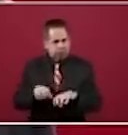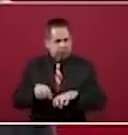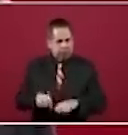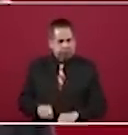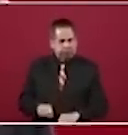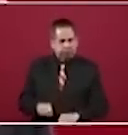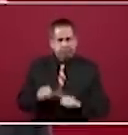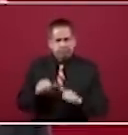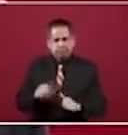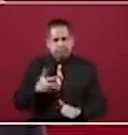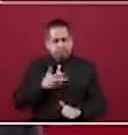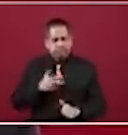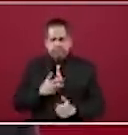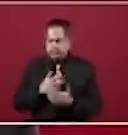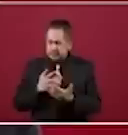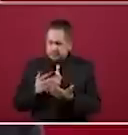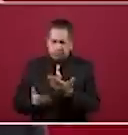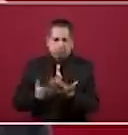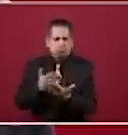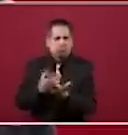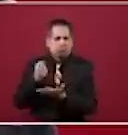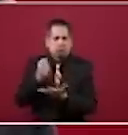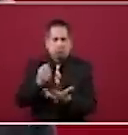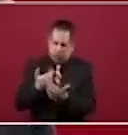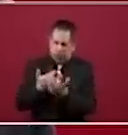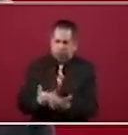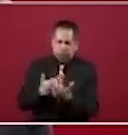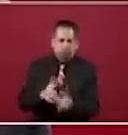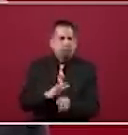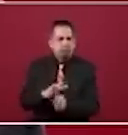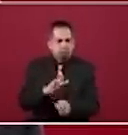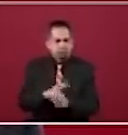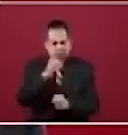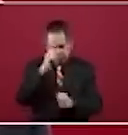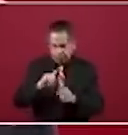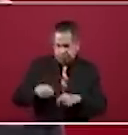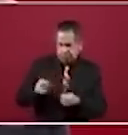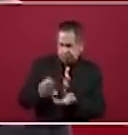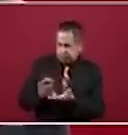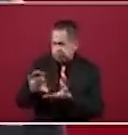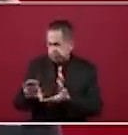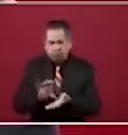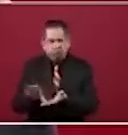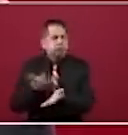tenemos presupuesto suficiente para financiar